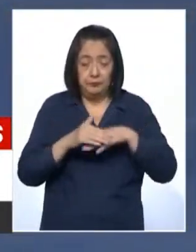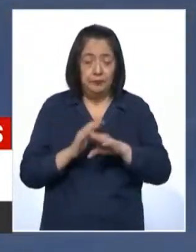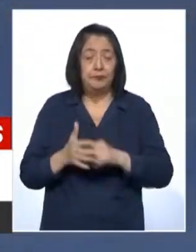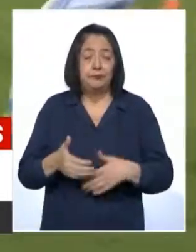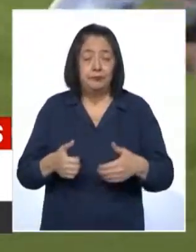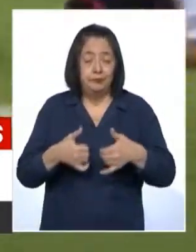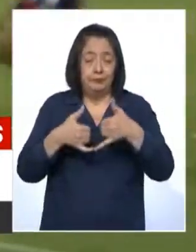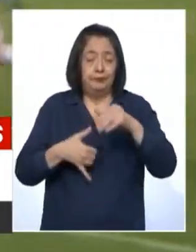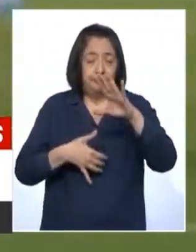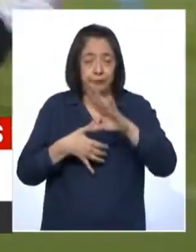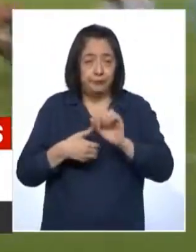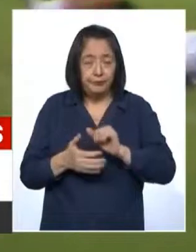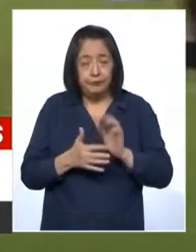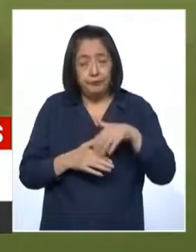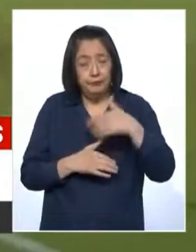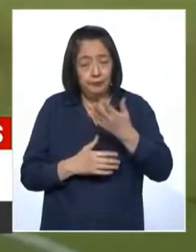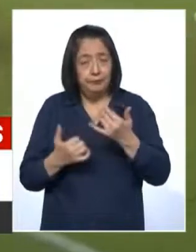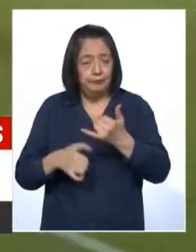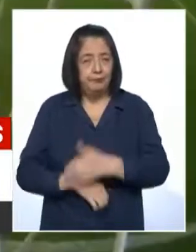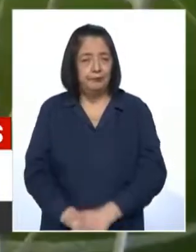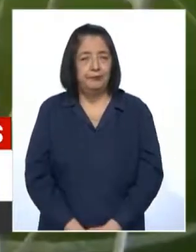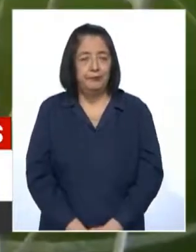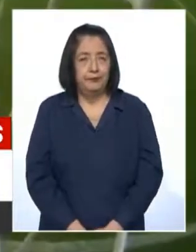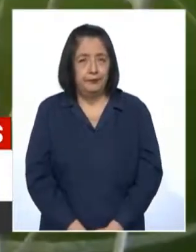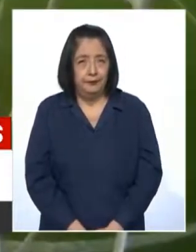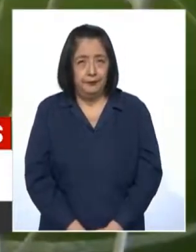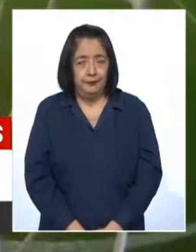Sudamericana tras este repechaje.